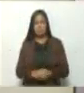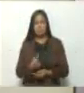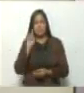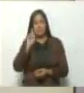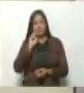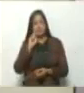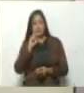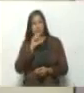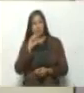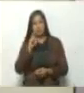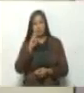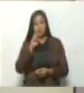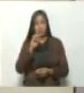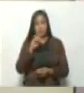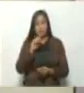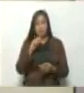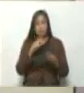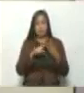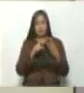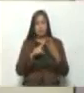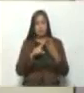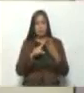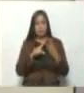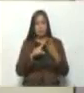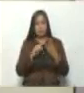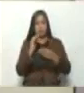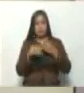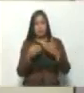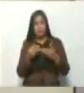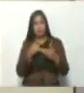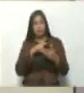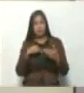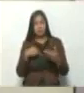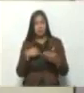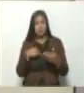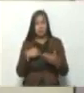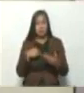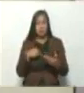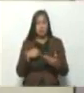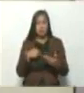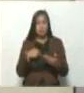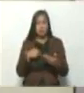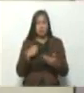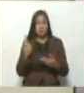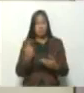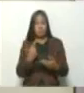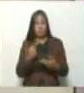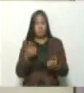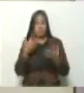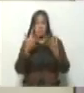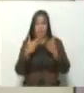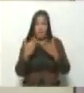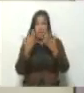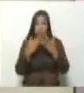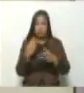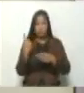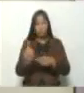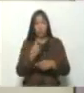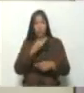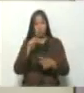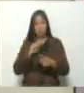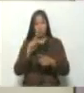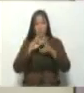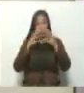requiere Supra Caracas? Voy. Y el tercer elemento, que no solo es operativo, mecánico, es